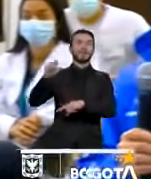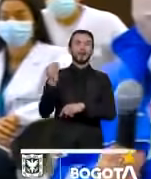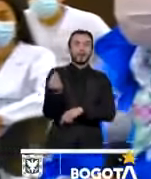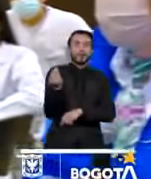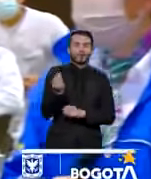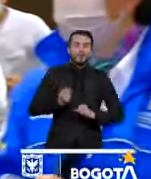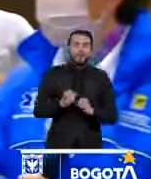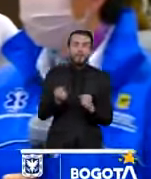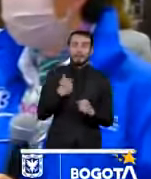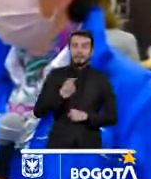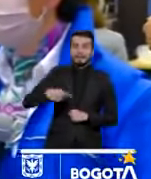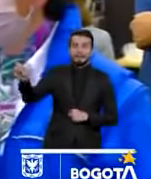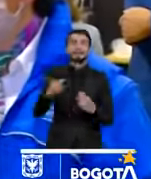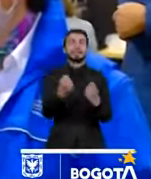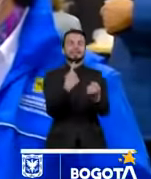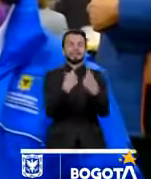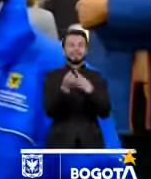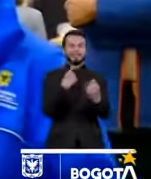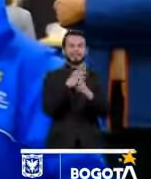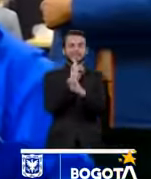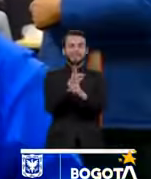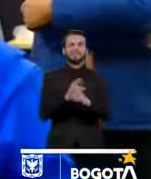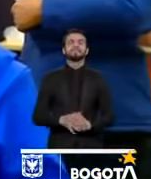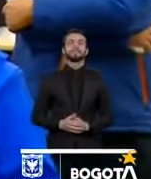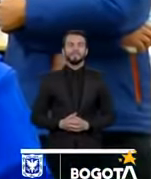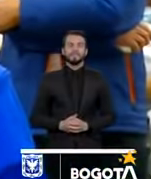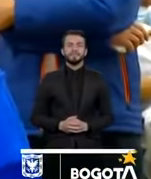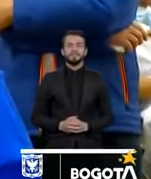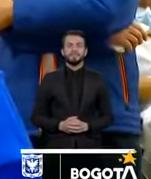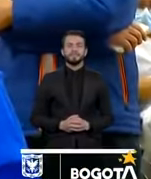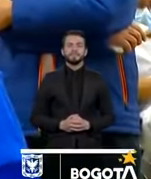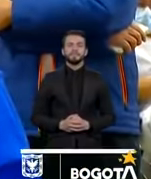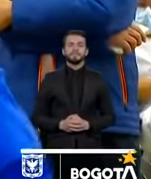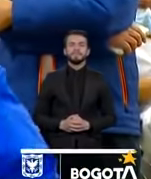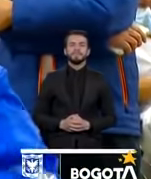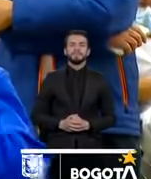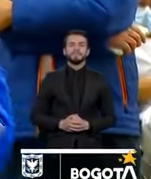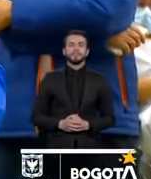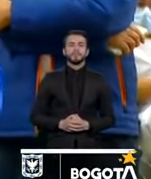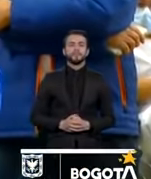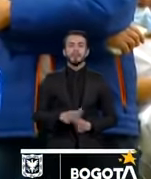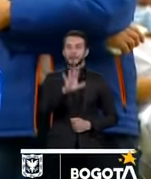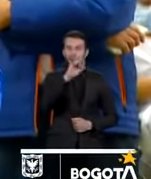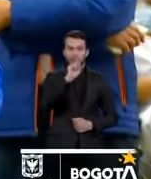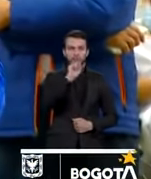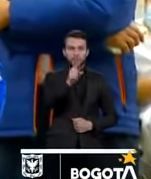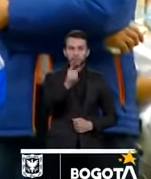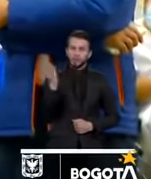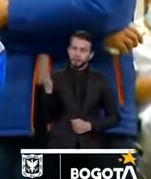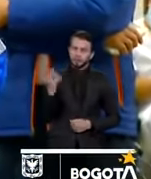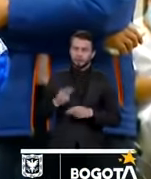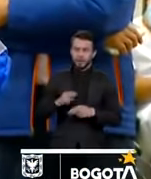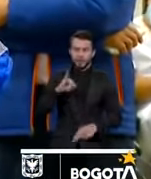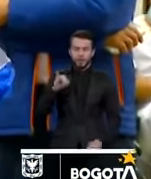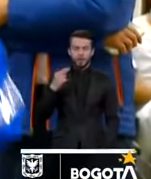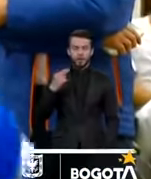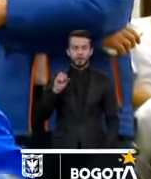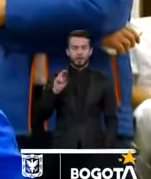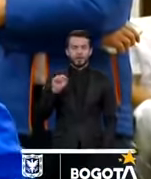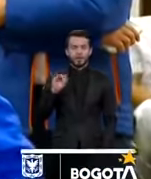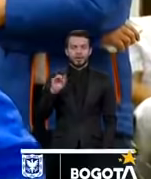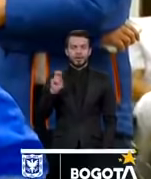Listo, iniciamos con Jonathan Rojas de Impacta. Él pregunta, ¿cómo será la operación del